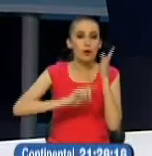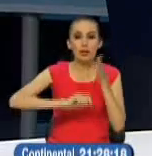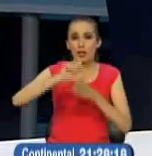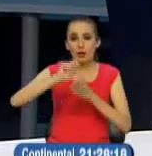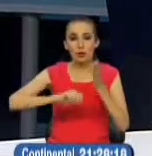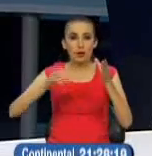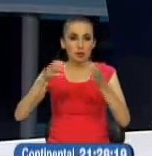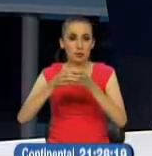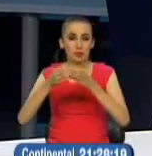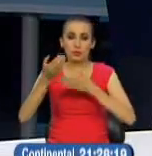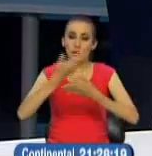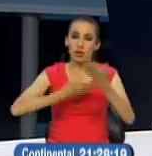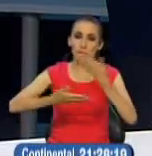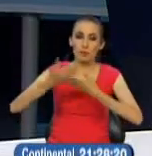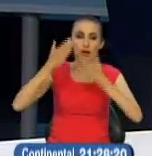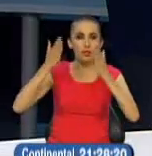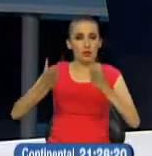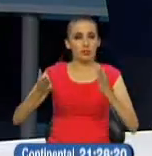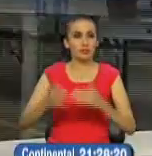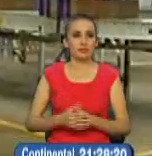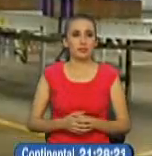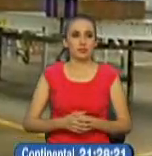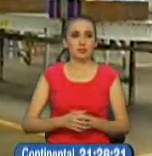colectivos con sus colaboradores.